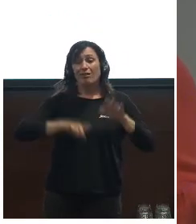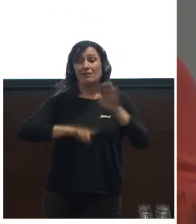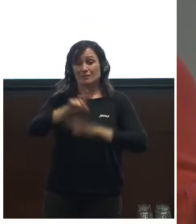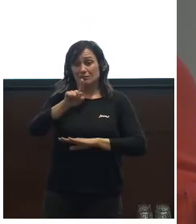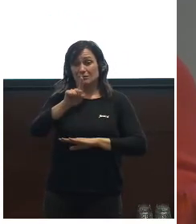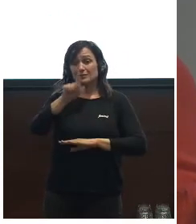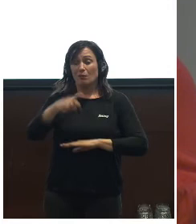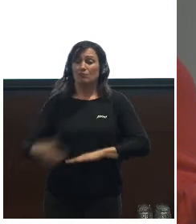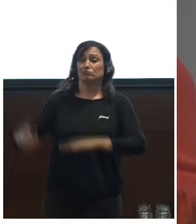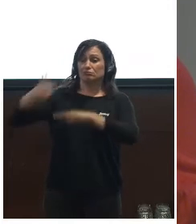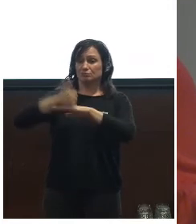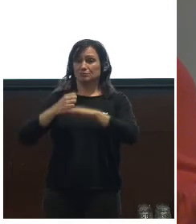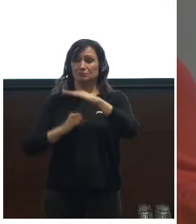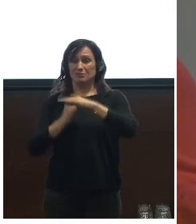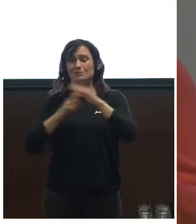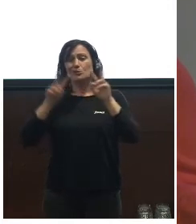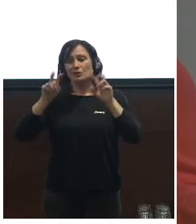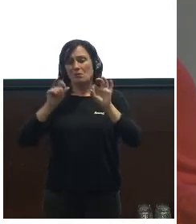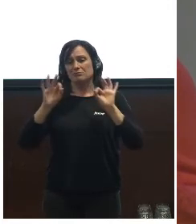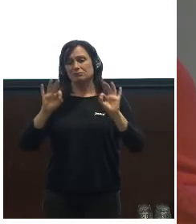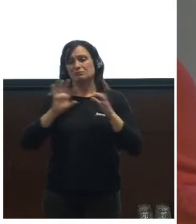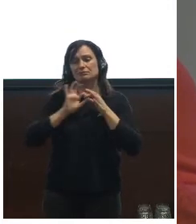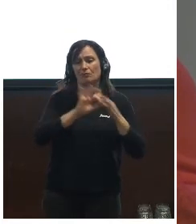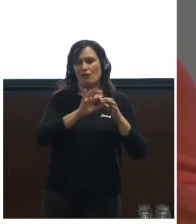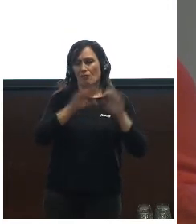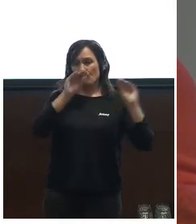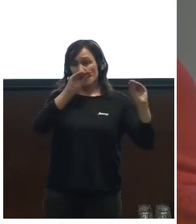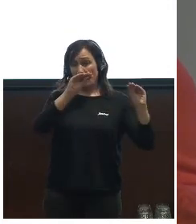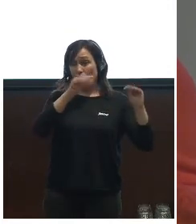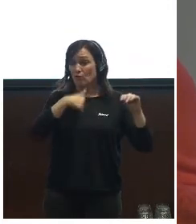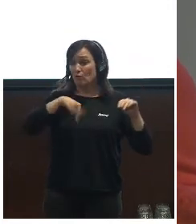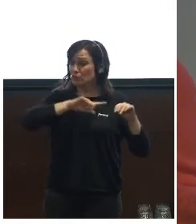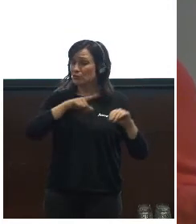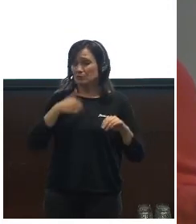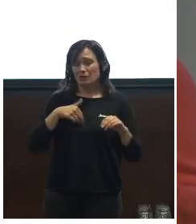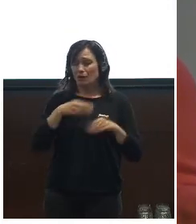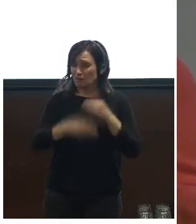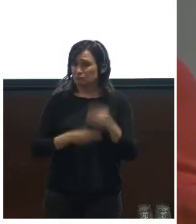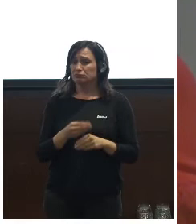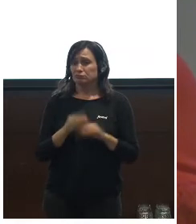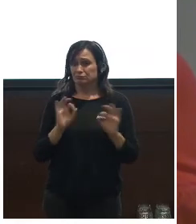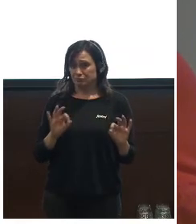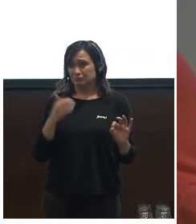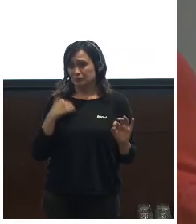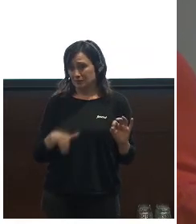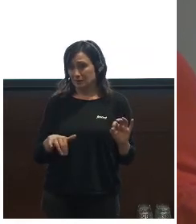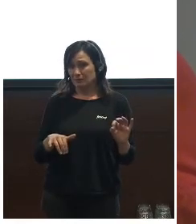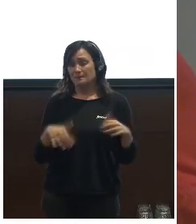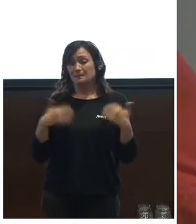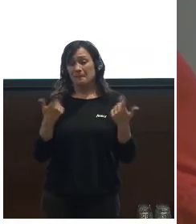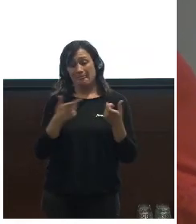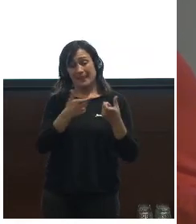de la compañía en términos de formación. Y nosotros ya lo estamos haciendo. Dentro de BD Travelbrand hay una